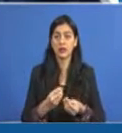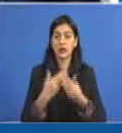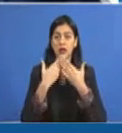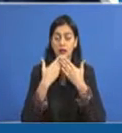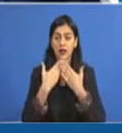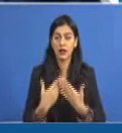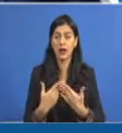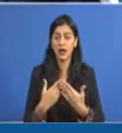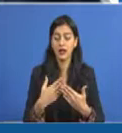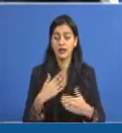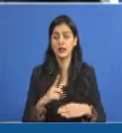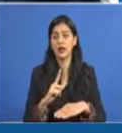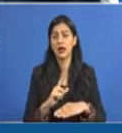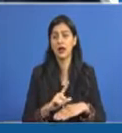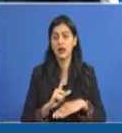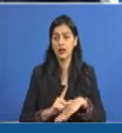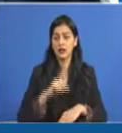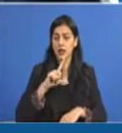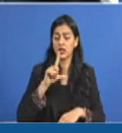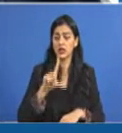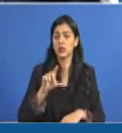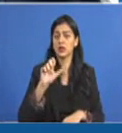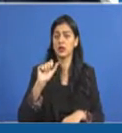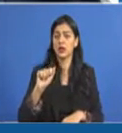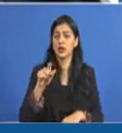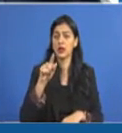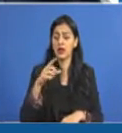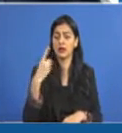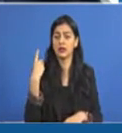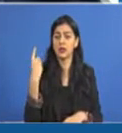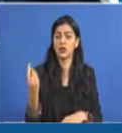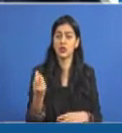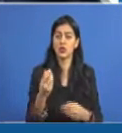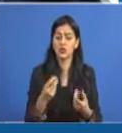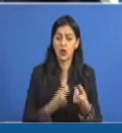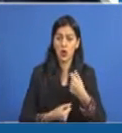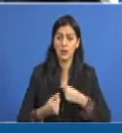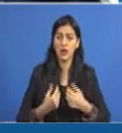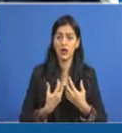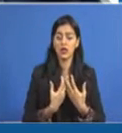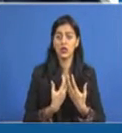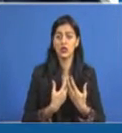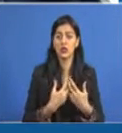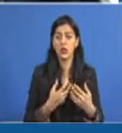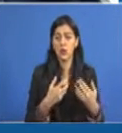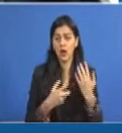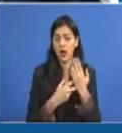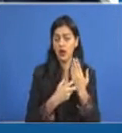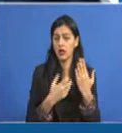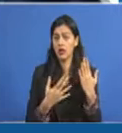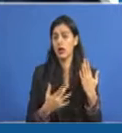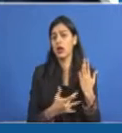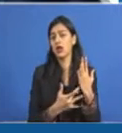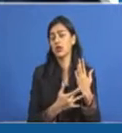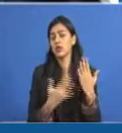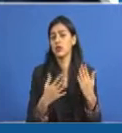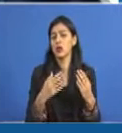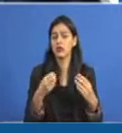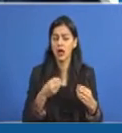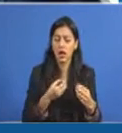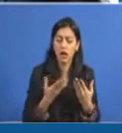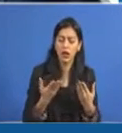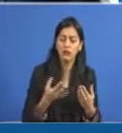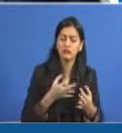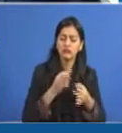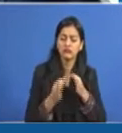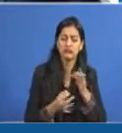del licenciado Luis Ayala. Él es director de Comercio Electrónico del Ministerio de Comercio e Industrias, quien ha orientado a las personas que están viendo